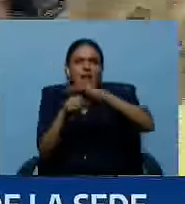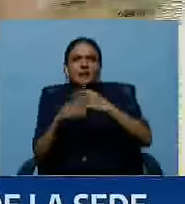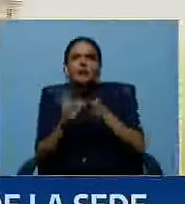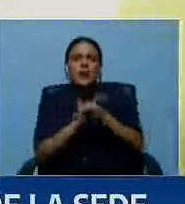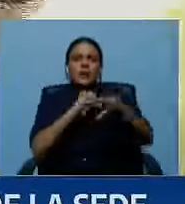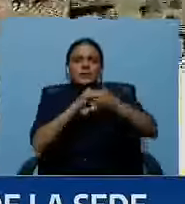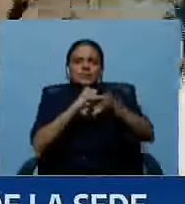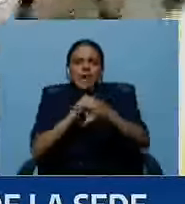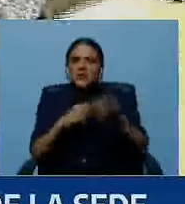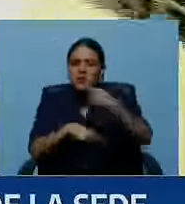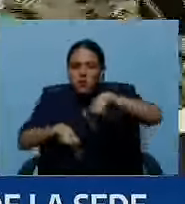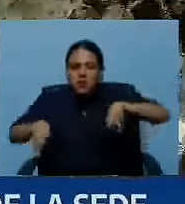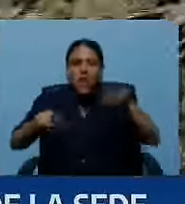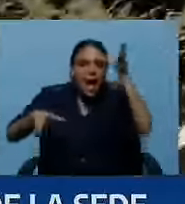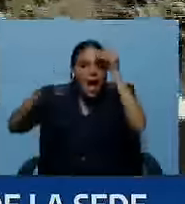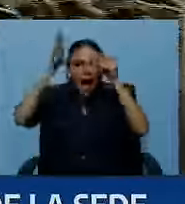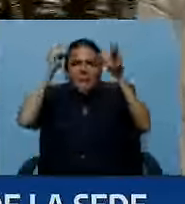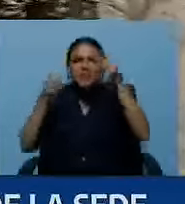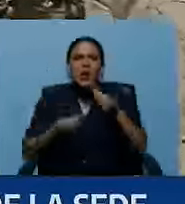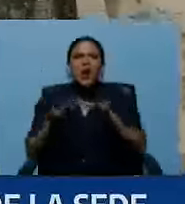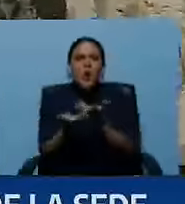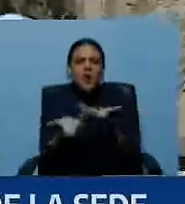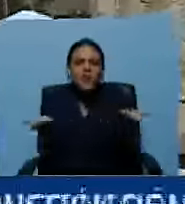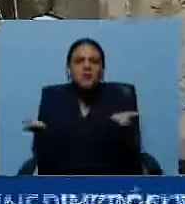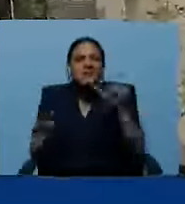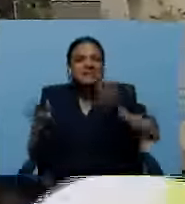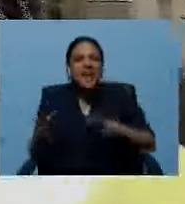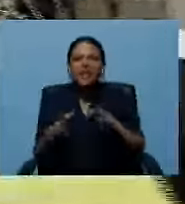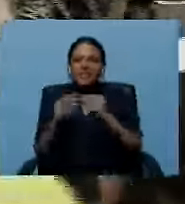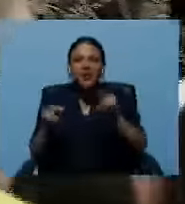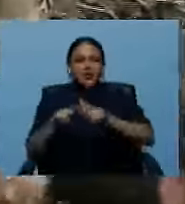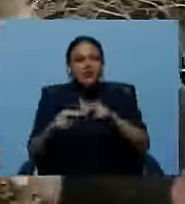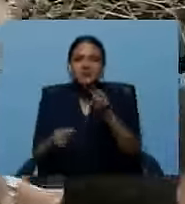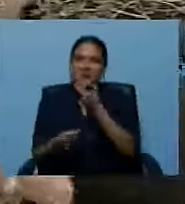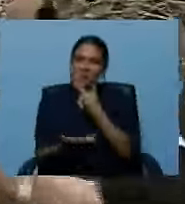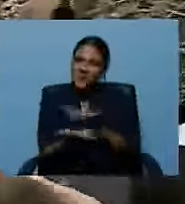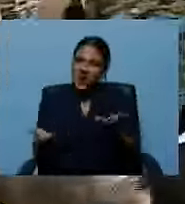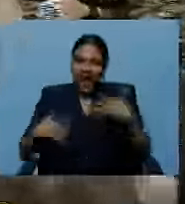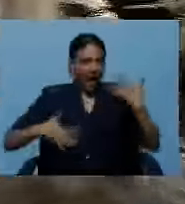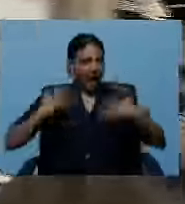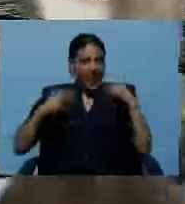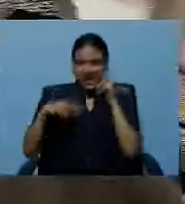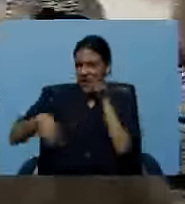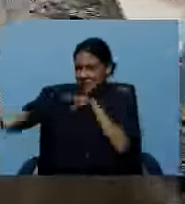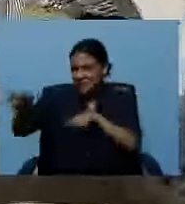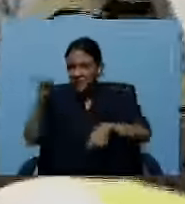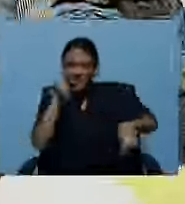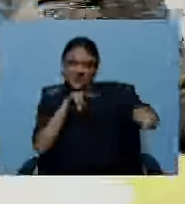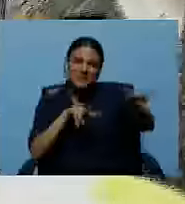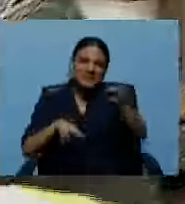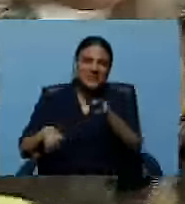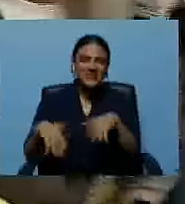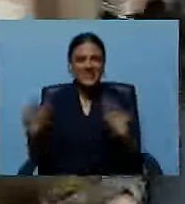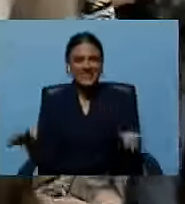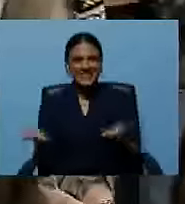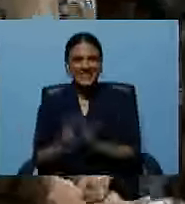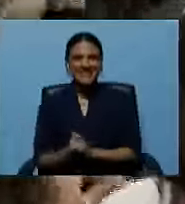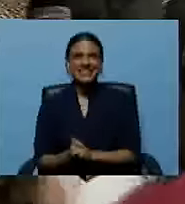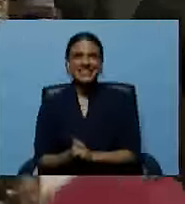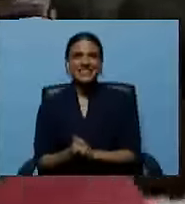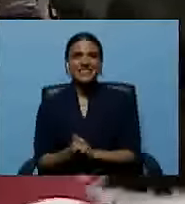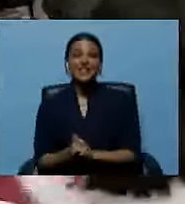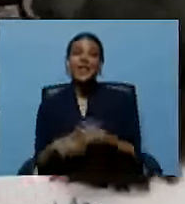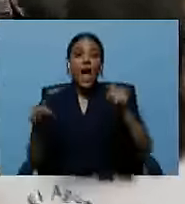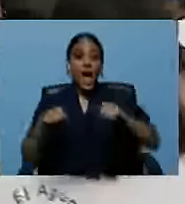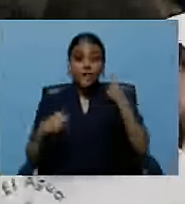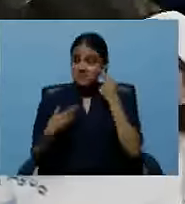¿Cómo están ustedes? Ah, ¿cómo están? Qué alegría verlos. Ah, aquí están,